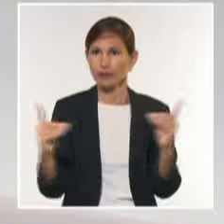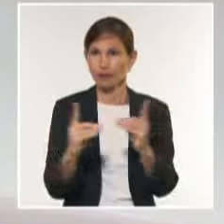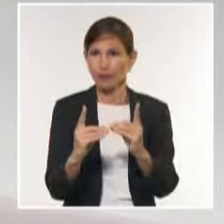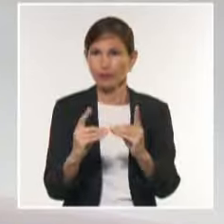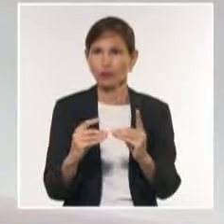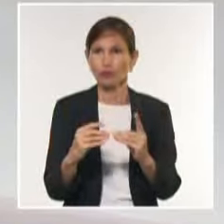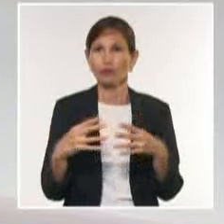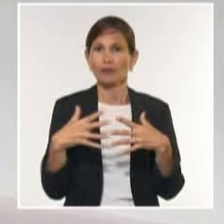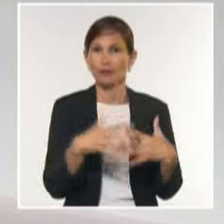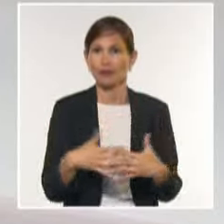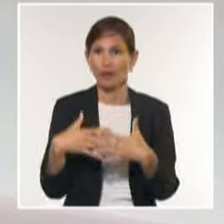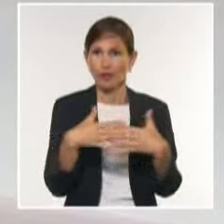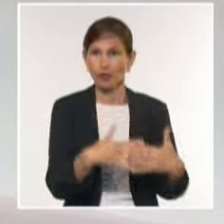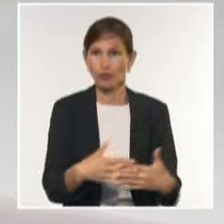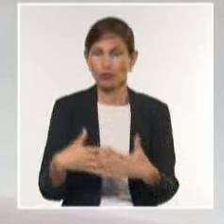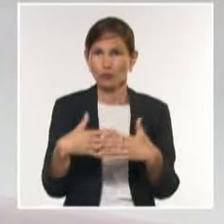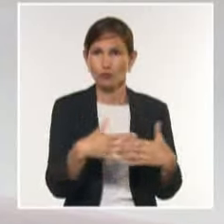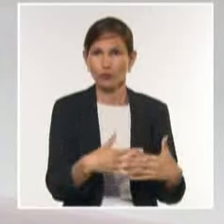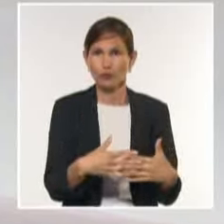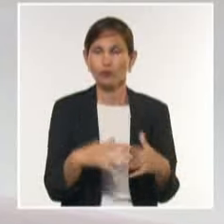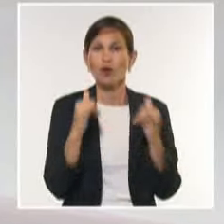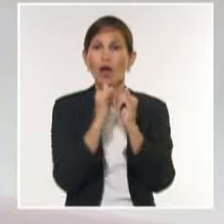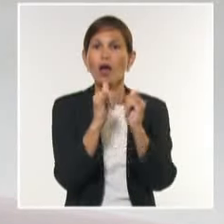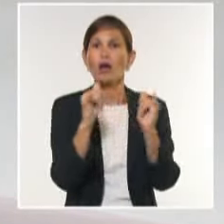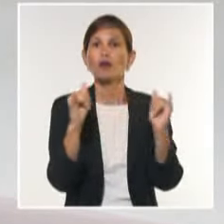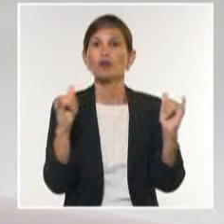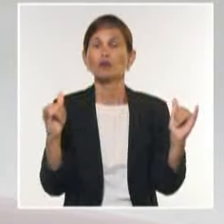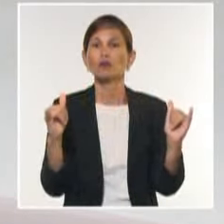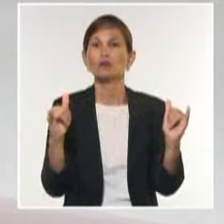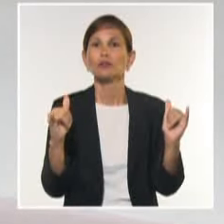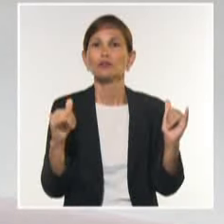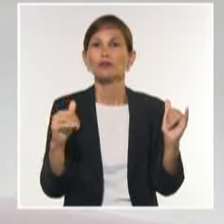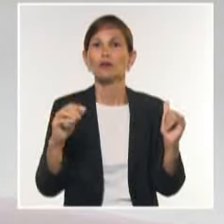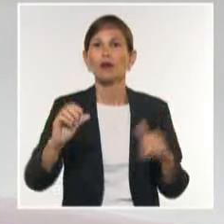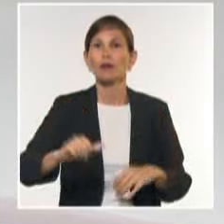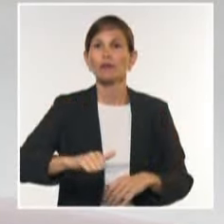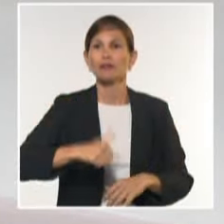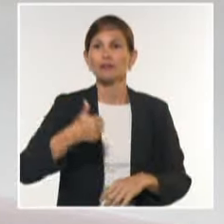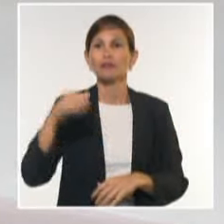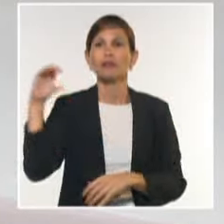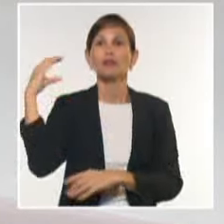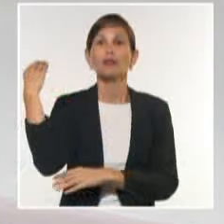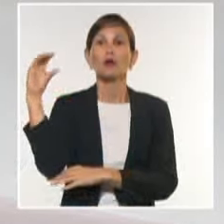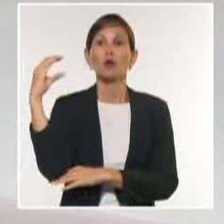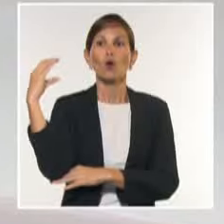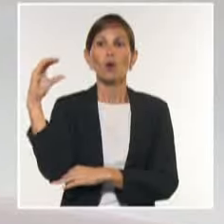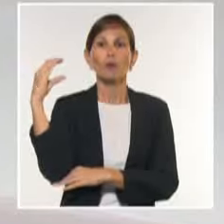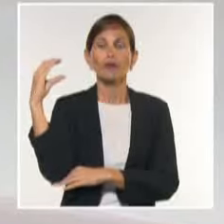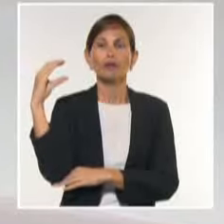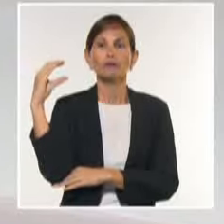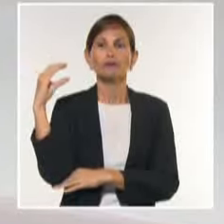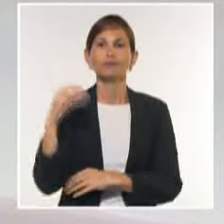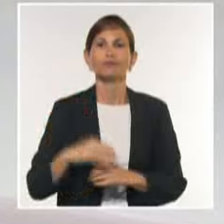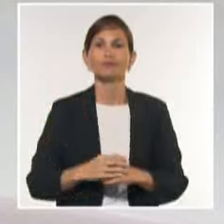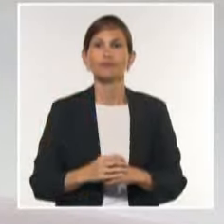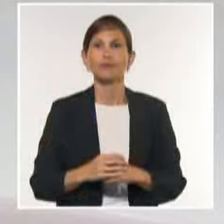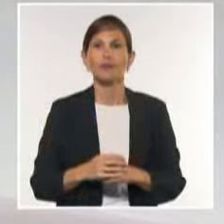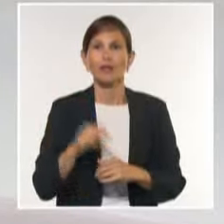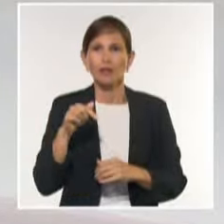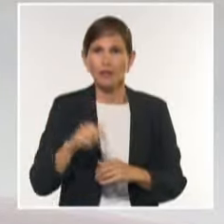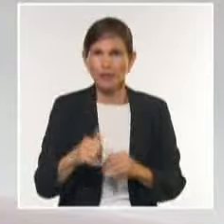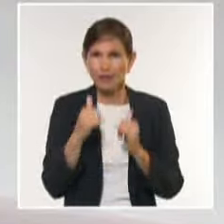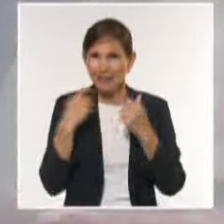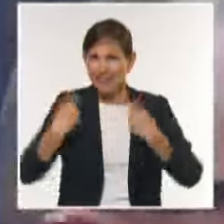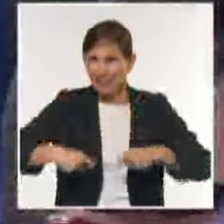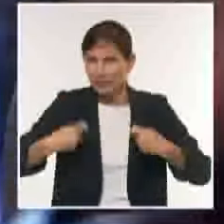Norteamérica anuncia la revocación de la visa al presidente de Colombia, Gustavo Petro. Y esta decisión fue comunicada luego